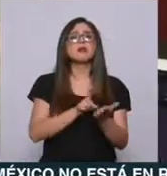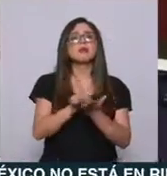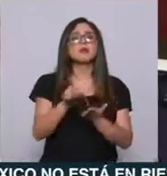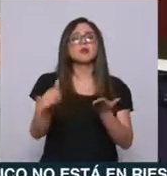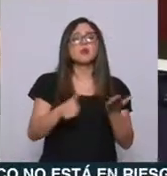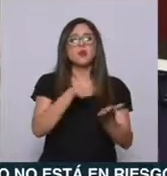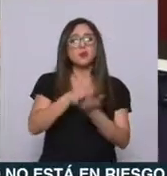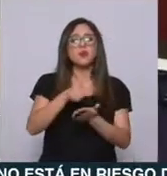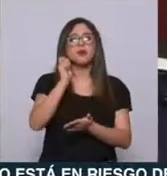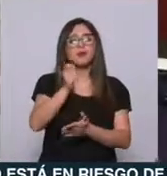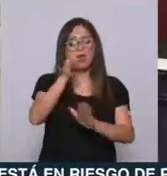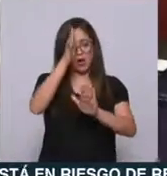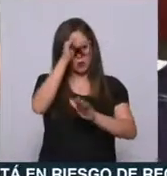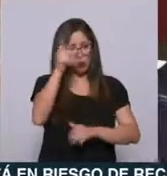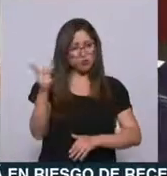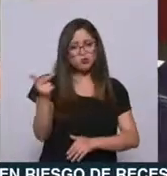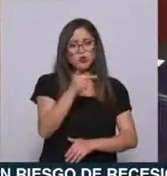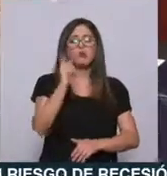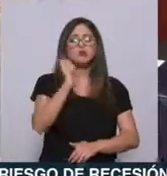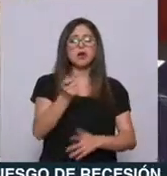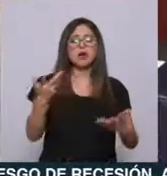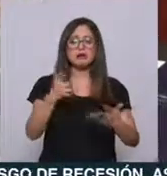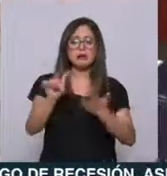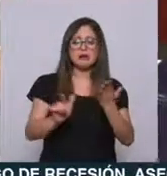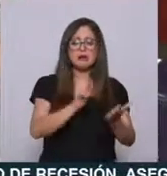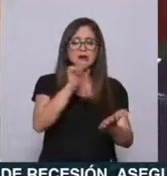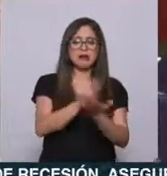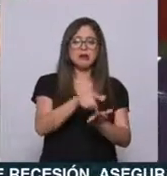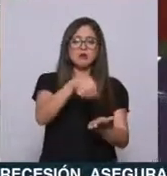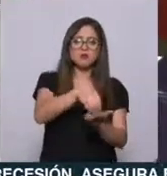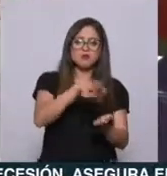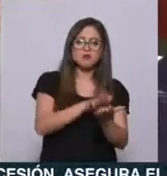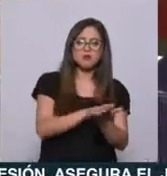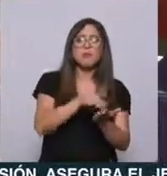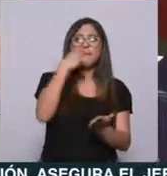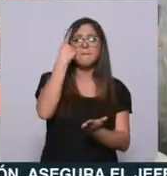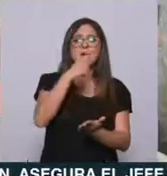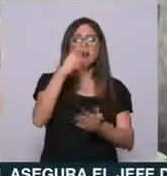alianza para proponer reformas de ley que permitan una justicia restaurativa.